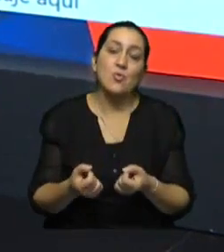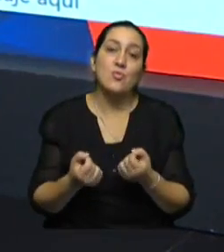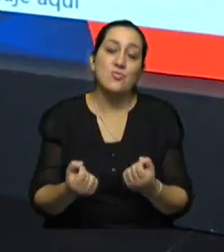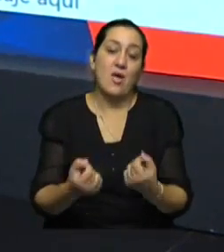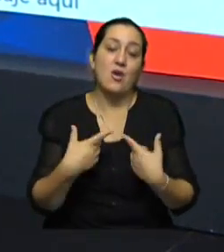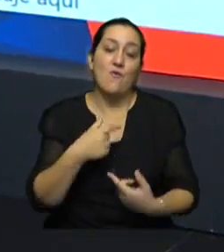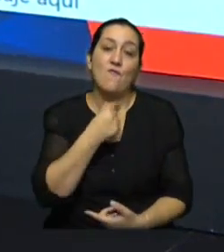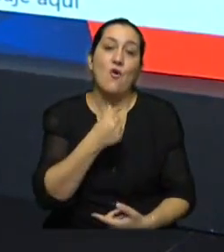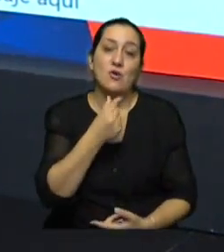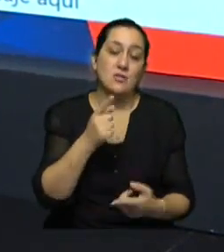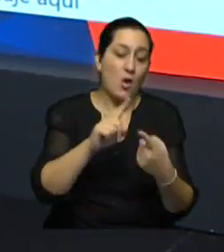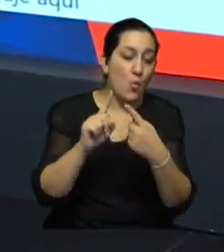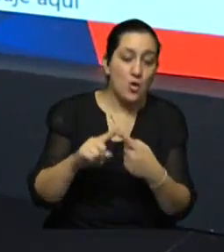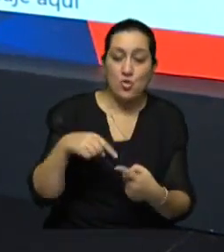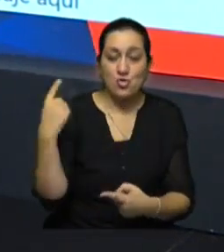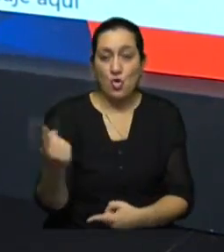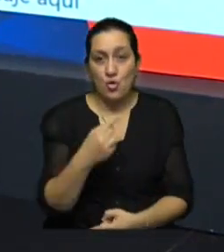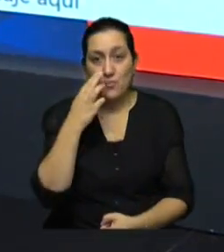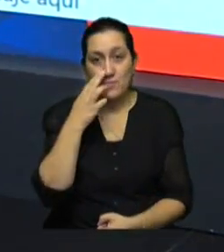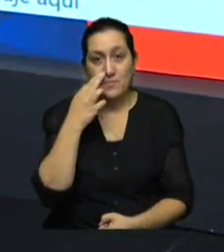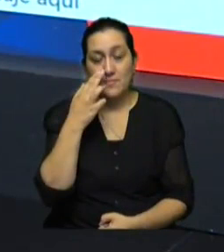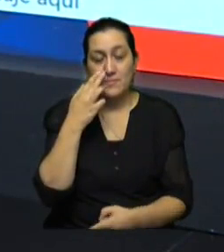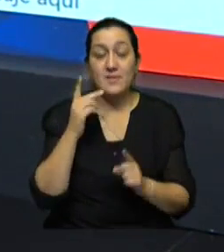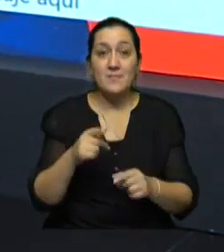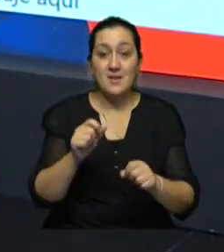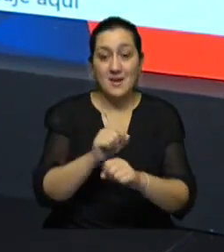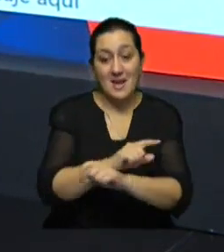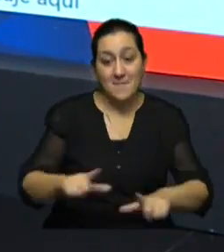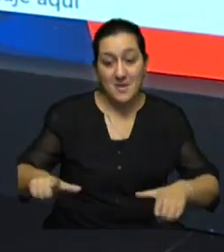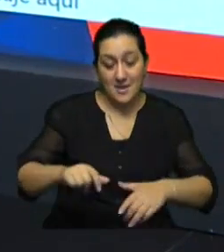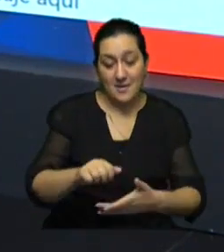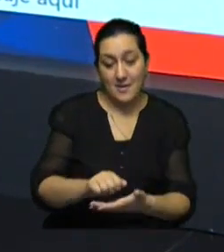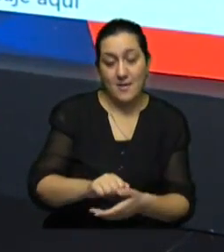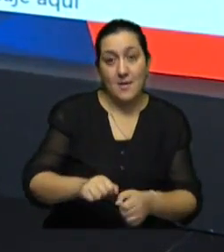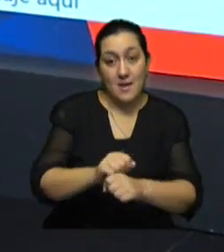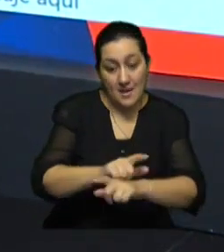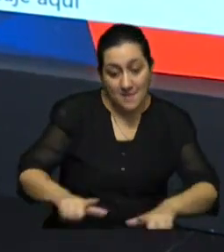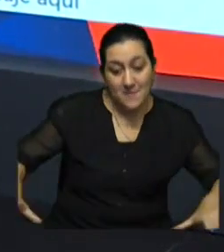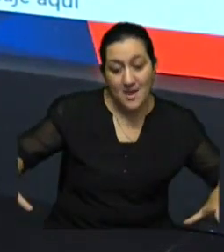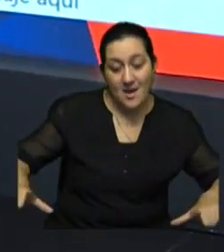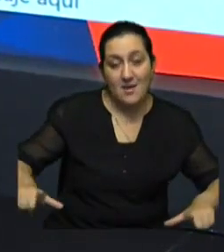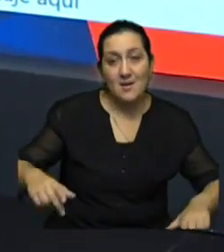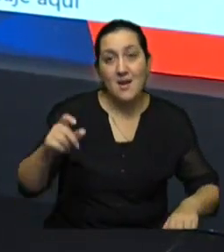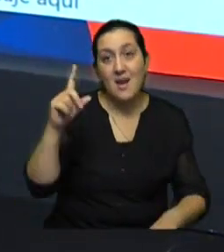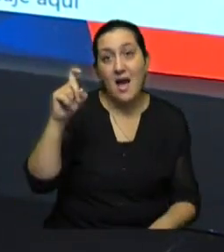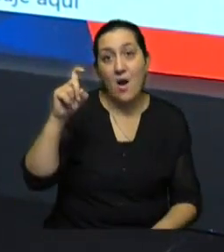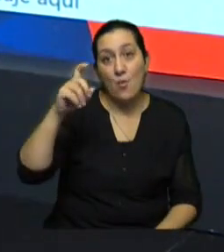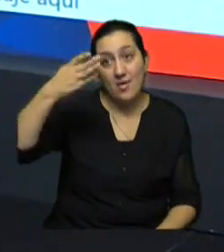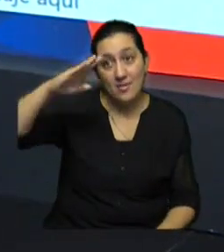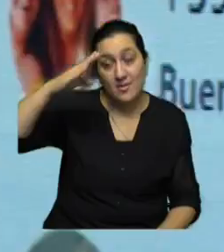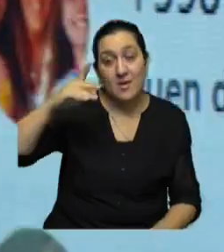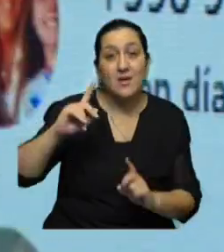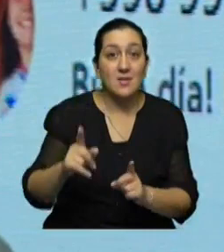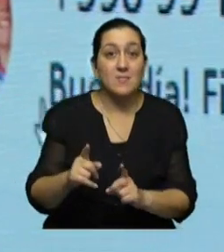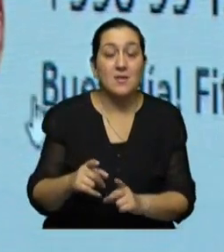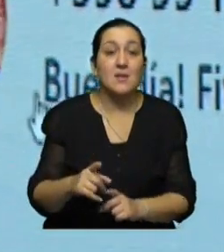todo. Gracias. ¡Qué divina! También lavar pisos, usar en baño, ahí está, como descarga de la cisterna. Y